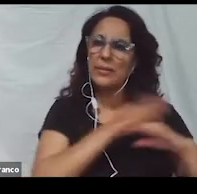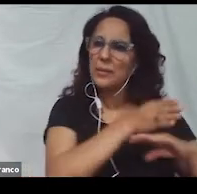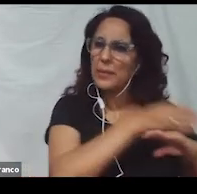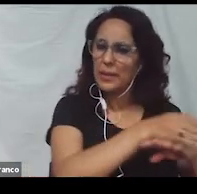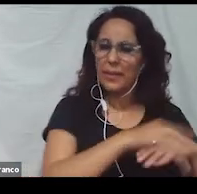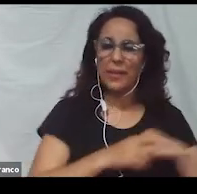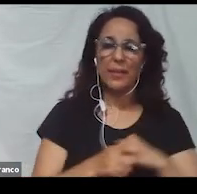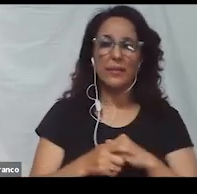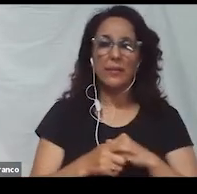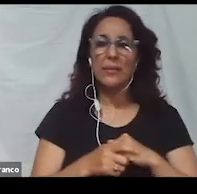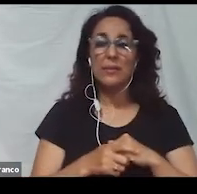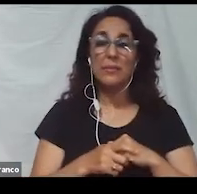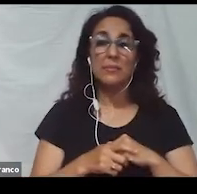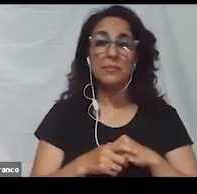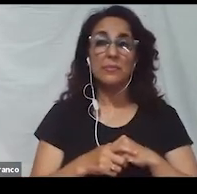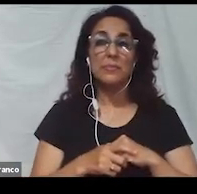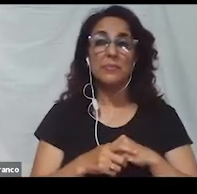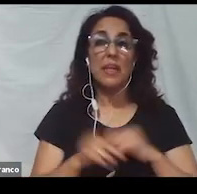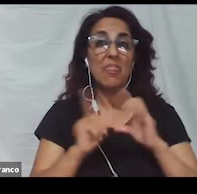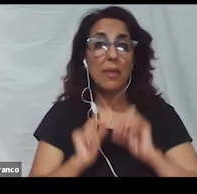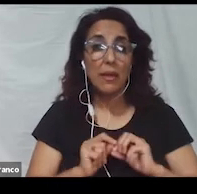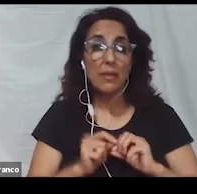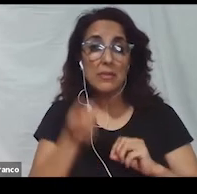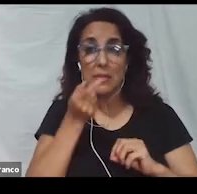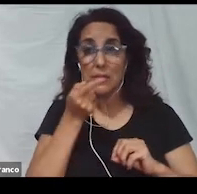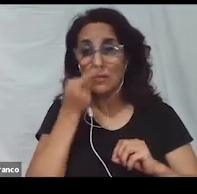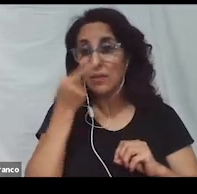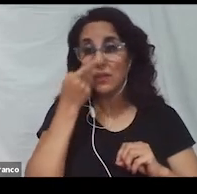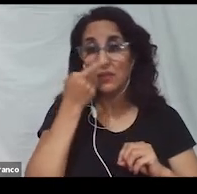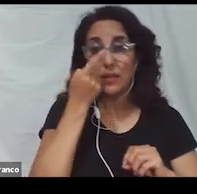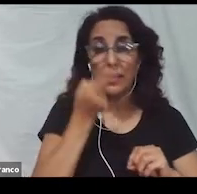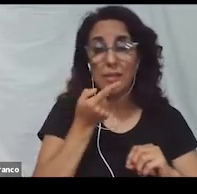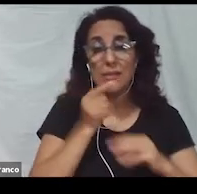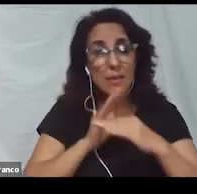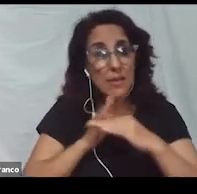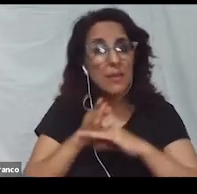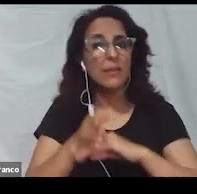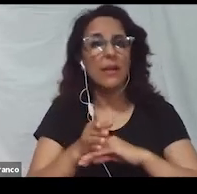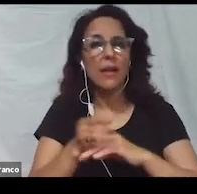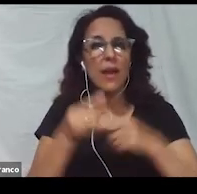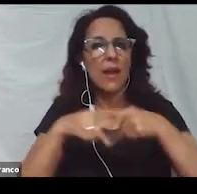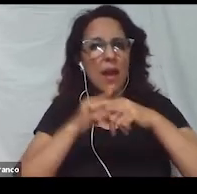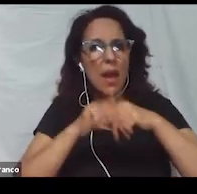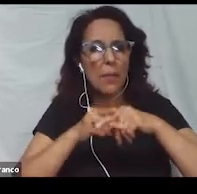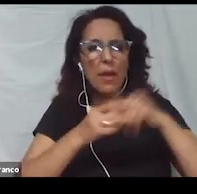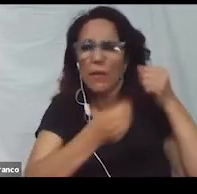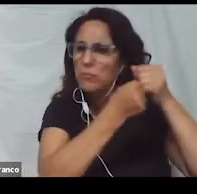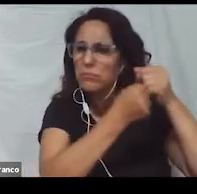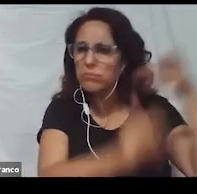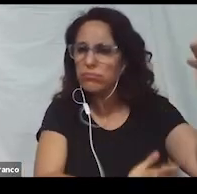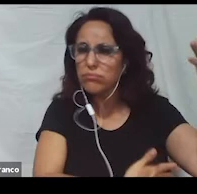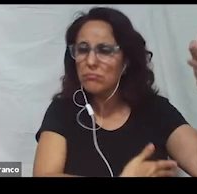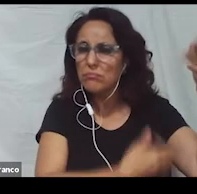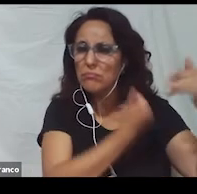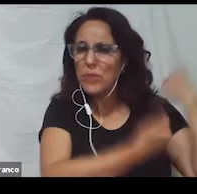también porque si en algún momento les interesa entrar a detalle a esto, revisen esta herramienta porque viene con mucha documentación,